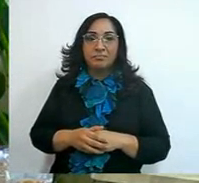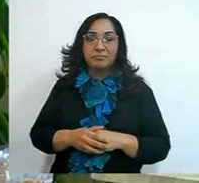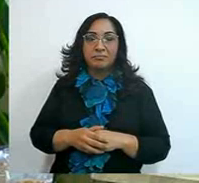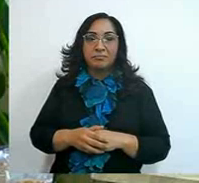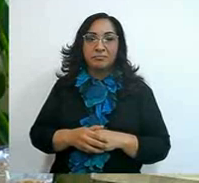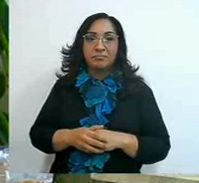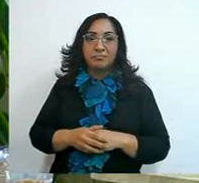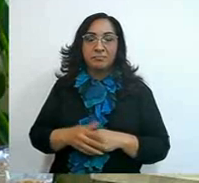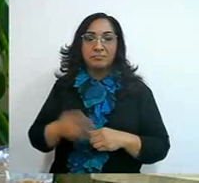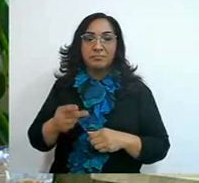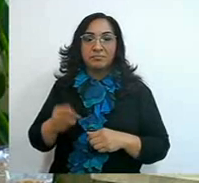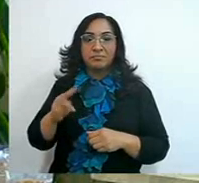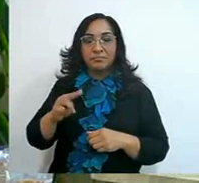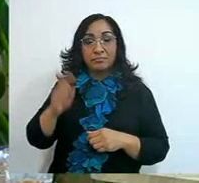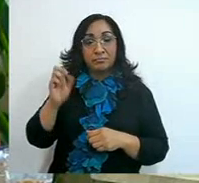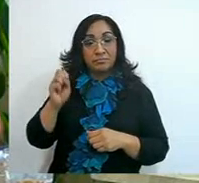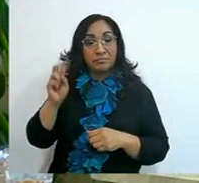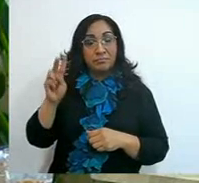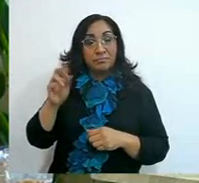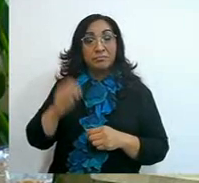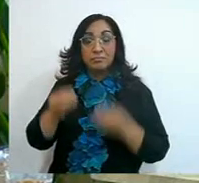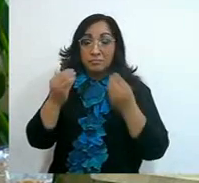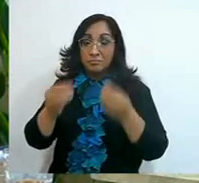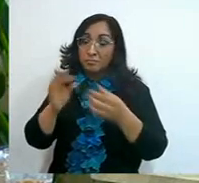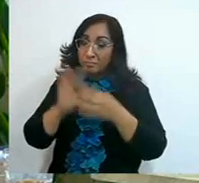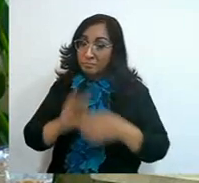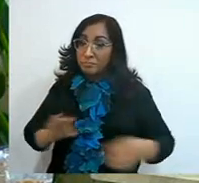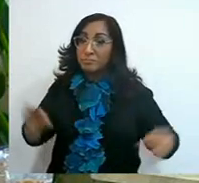Y es bien importante porque